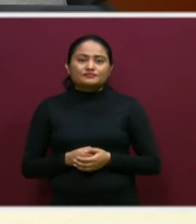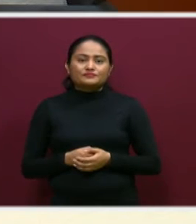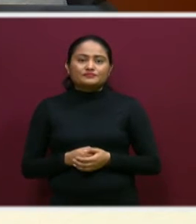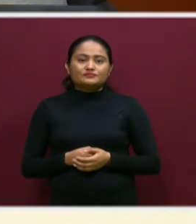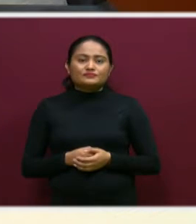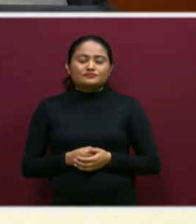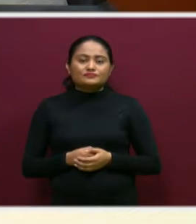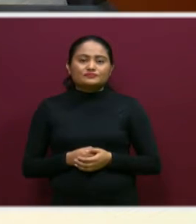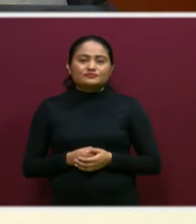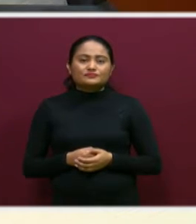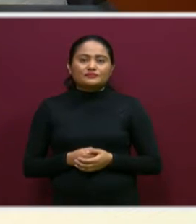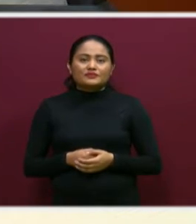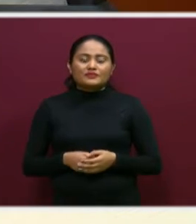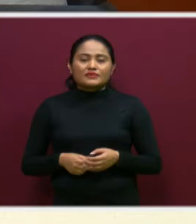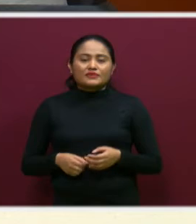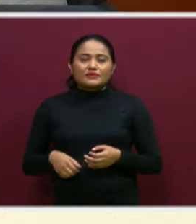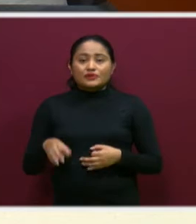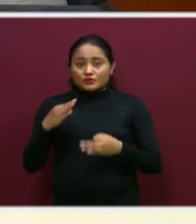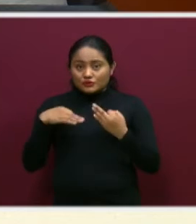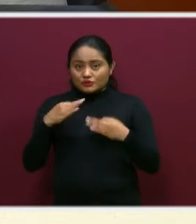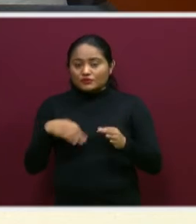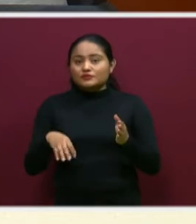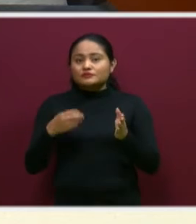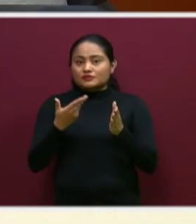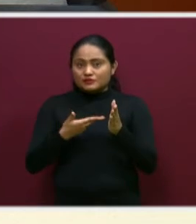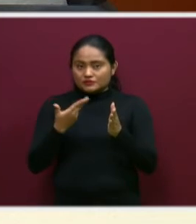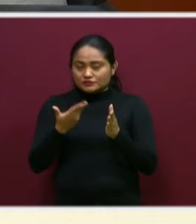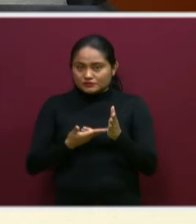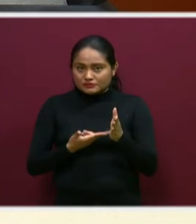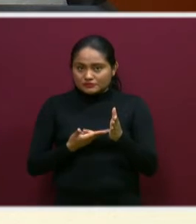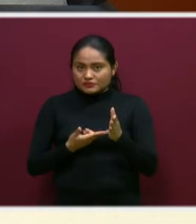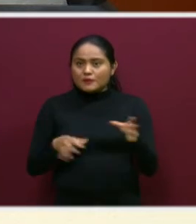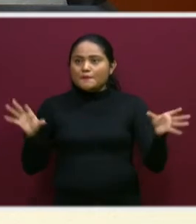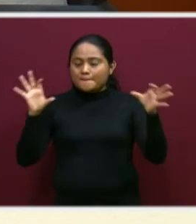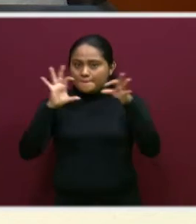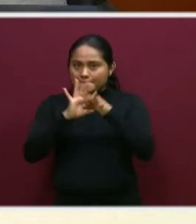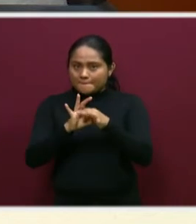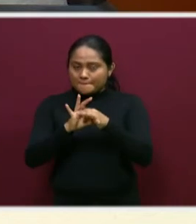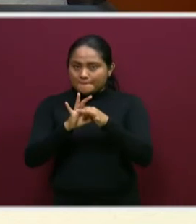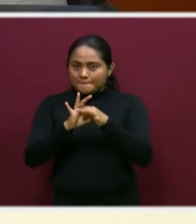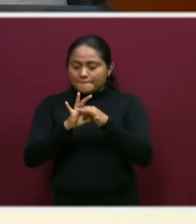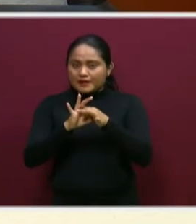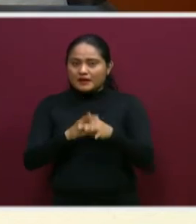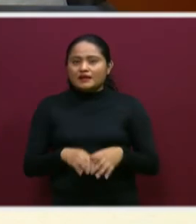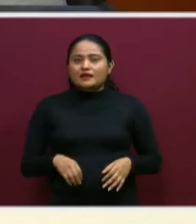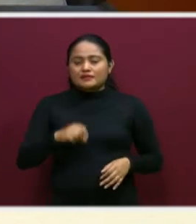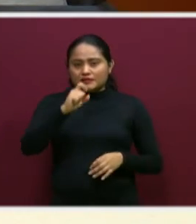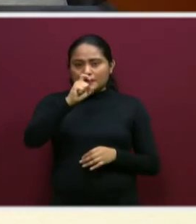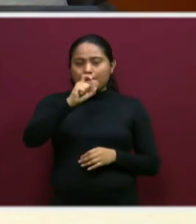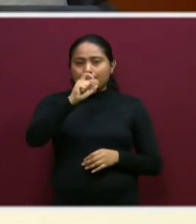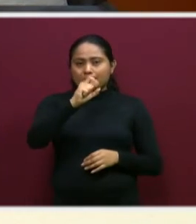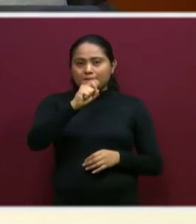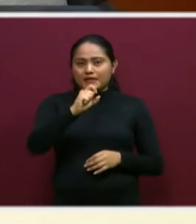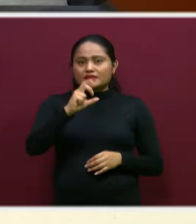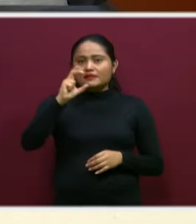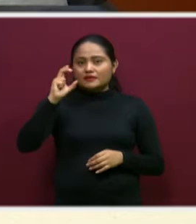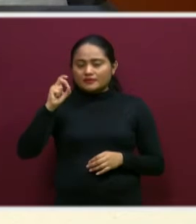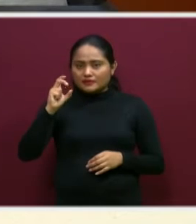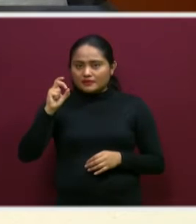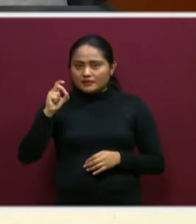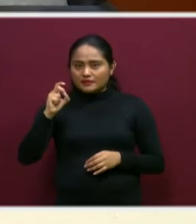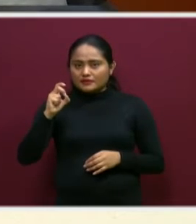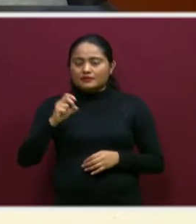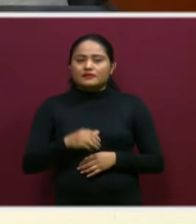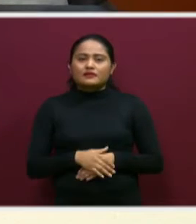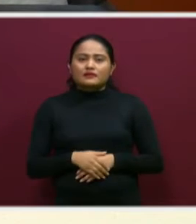están ligados y van vinculados con la agenda 2030 lo que intenta es poder reflexionar como a través de esta